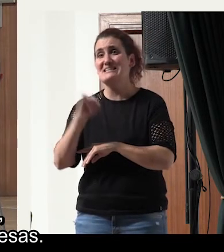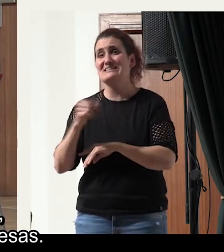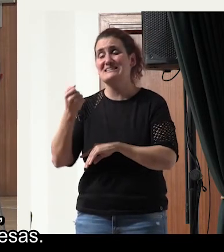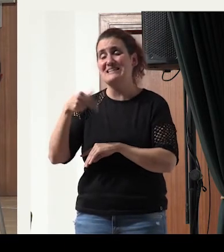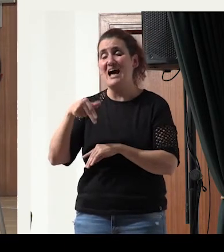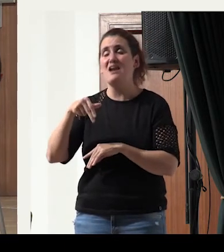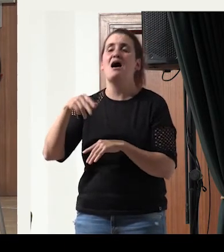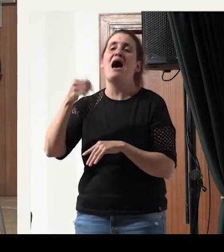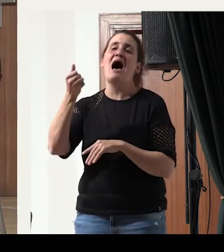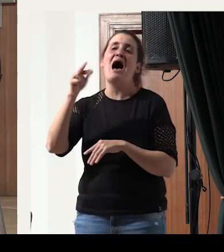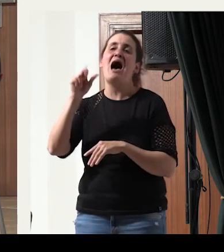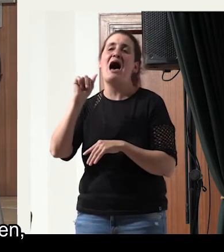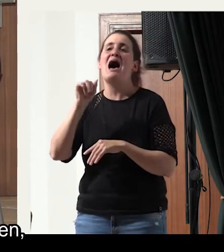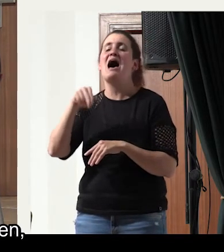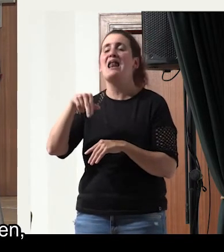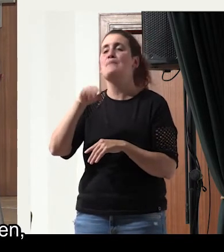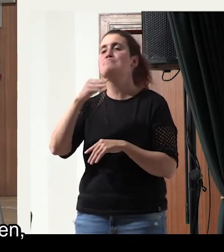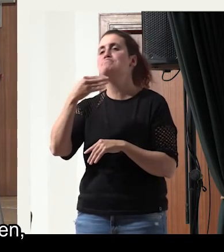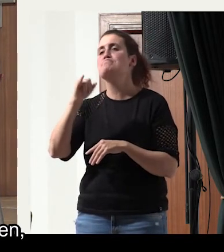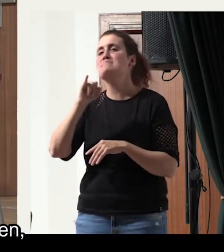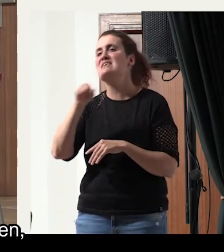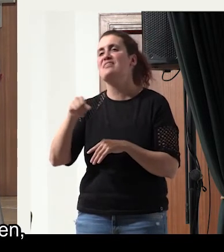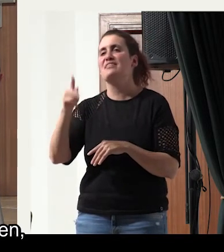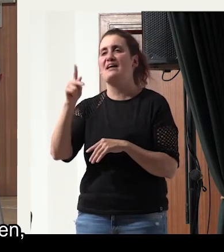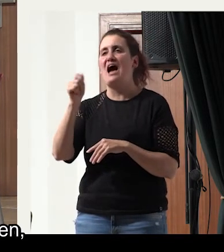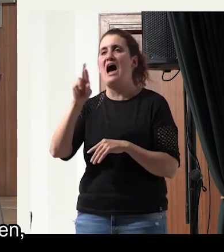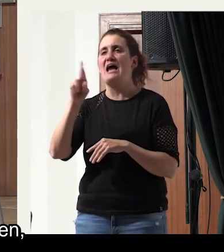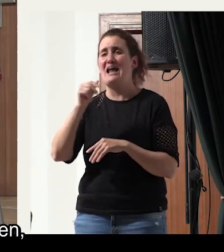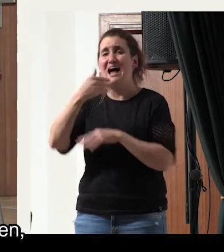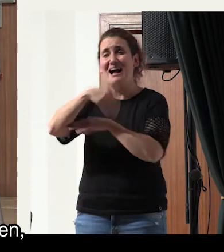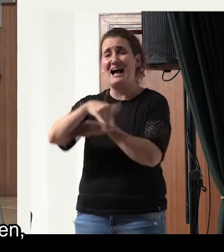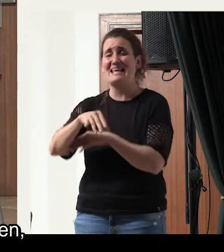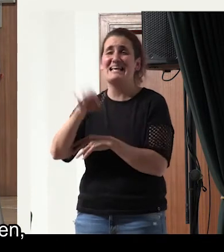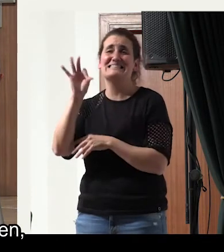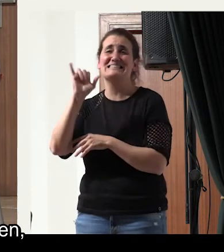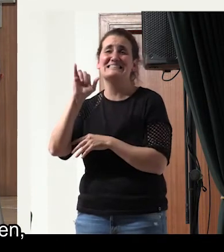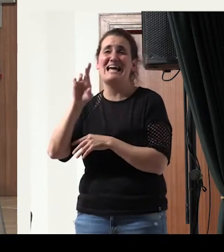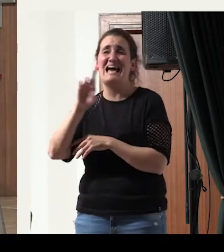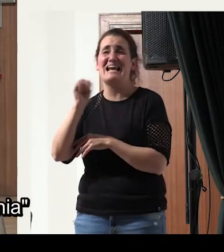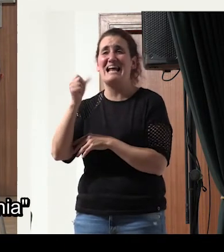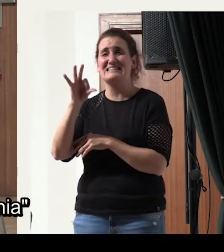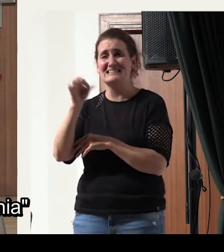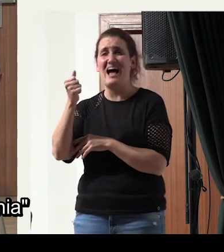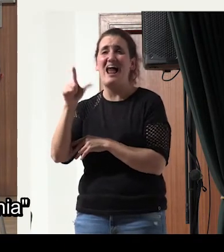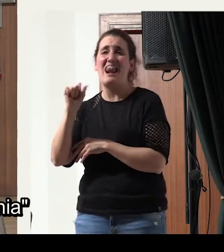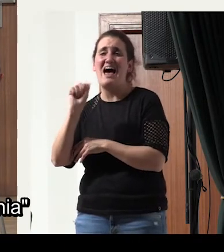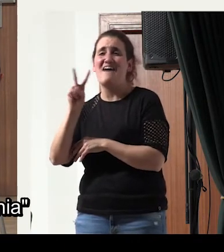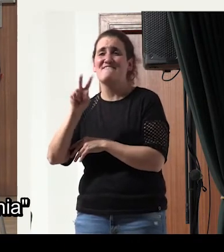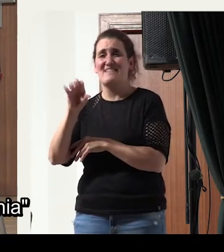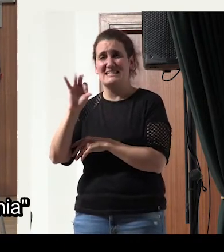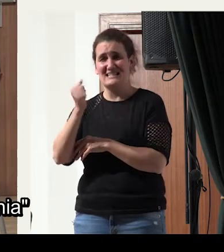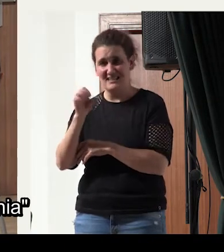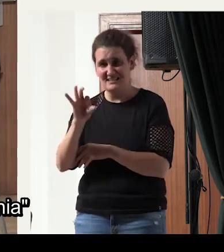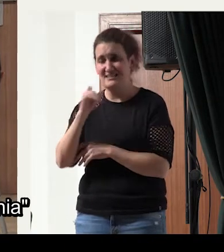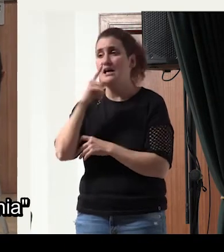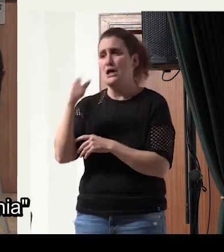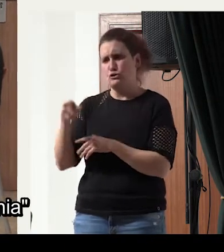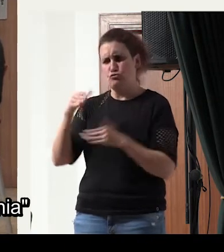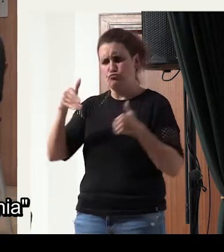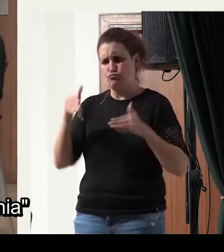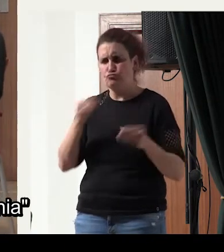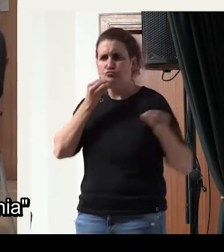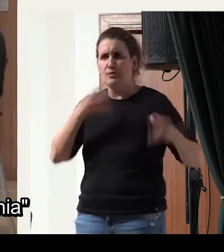Sierras Alavesas. Esto se concretiza bastante bien, porque la habitación de